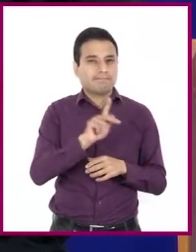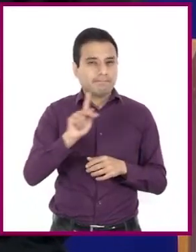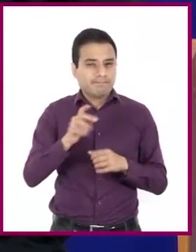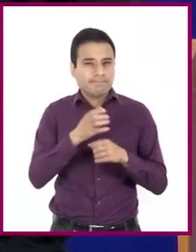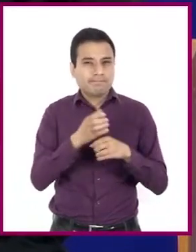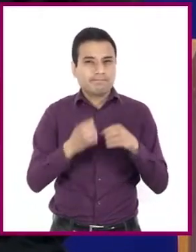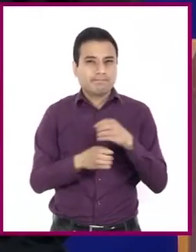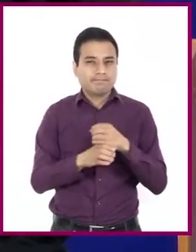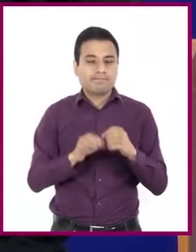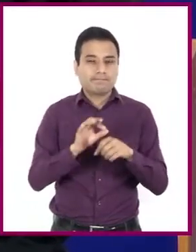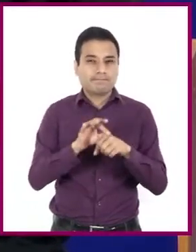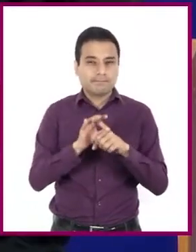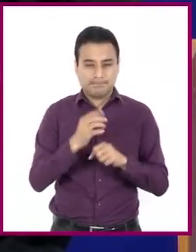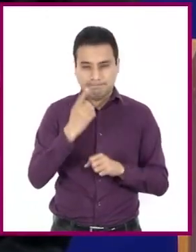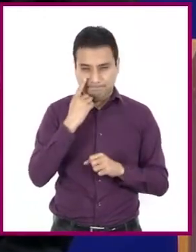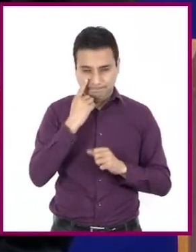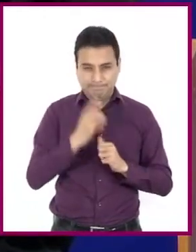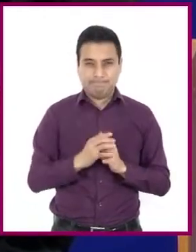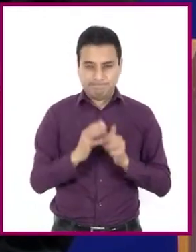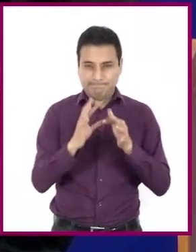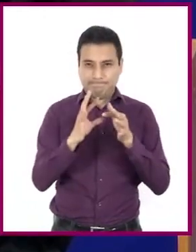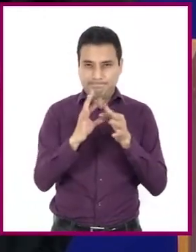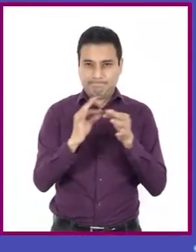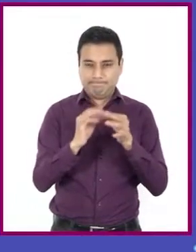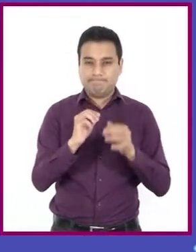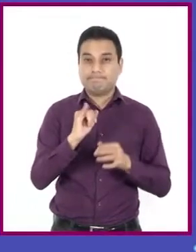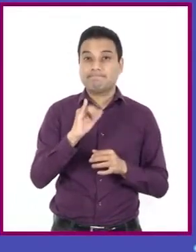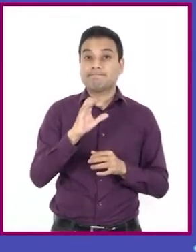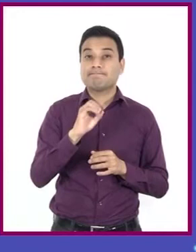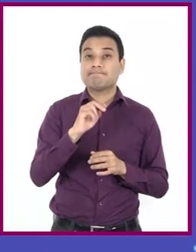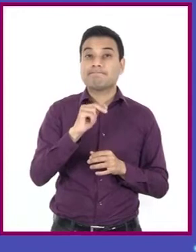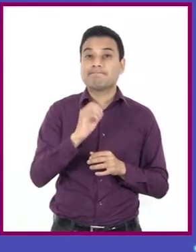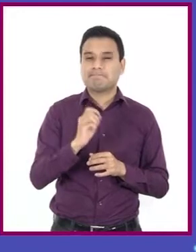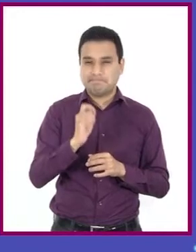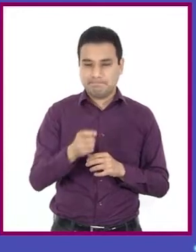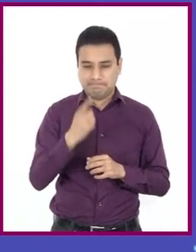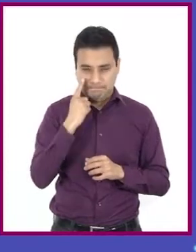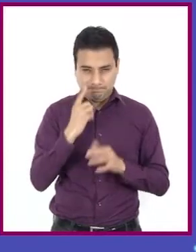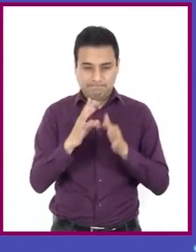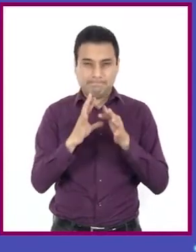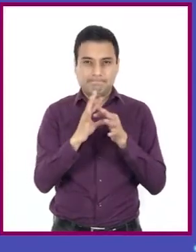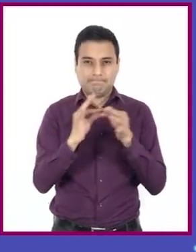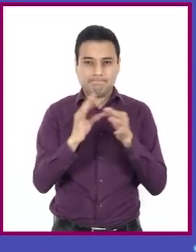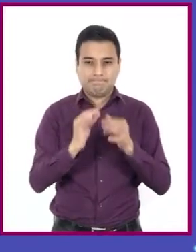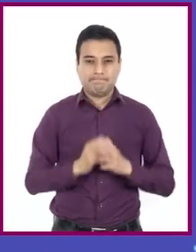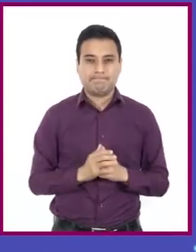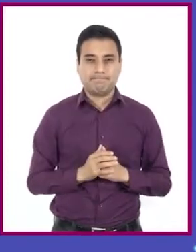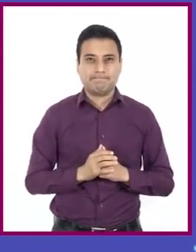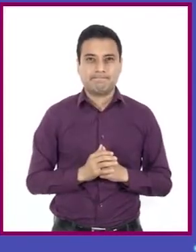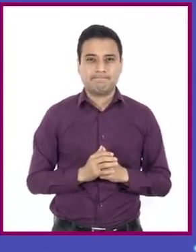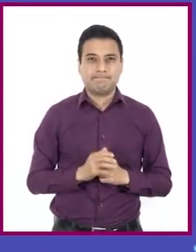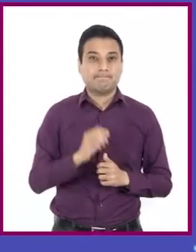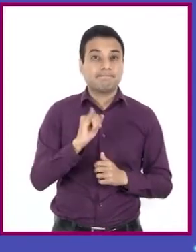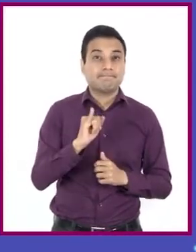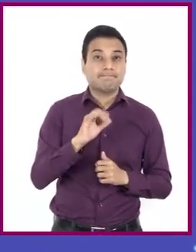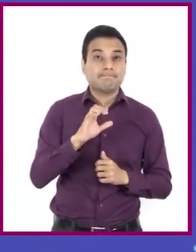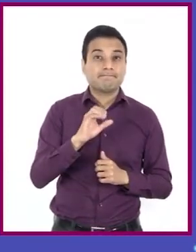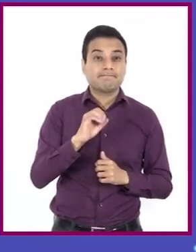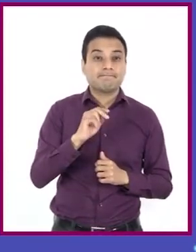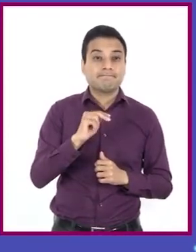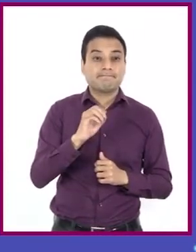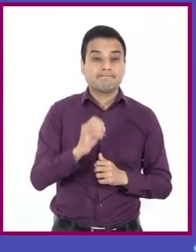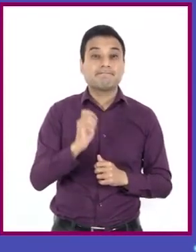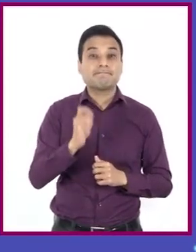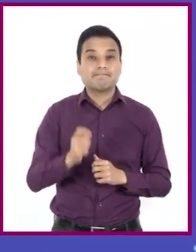claro, veamos qué es el ícono. Los íconos son signos que mantienen una relación